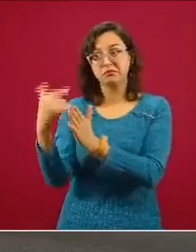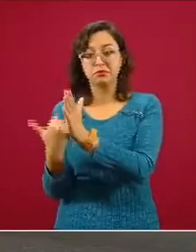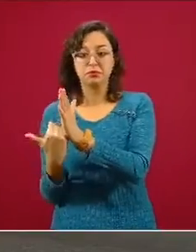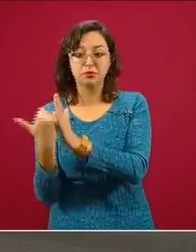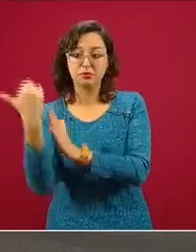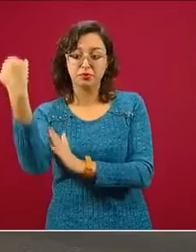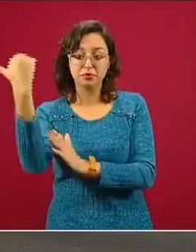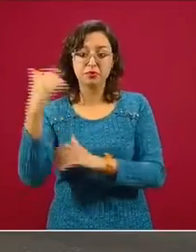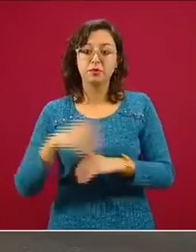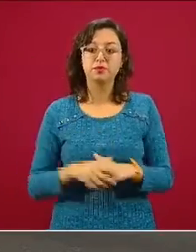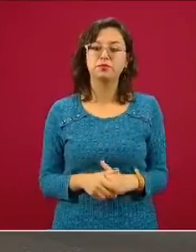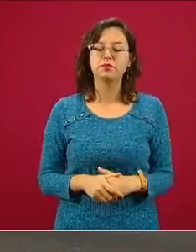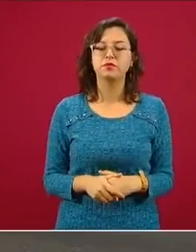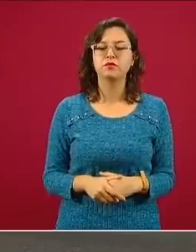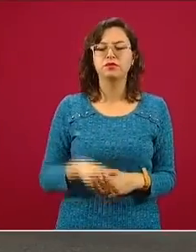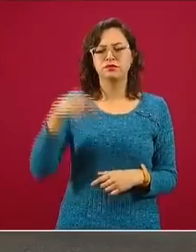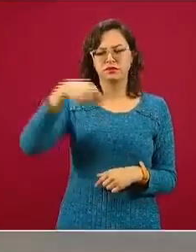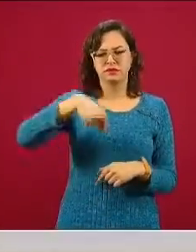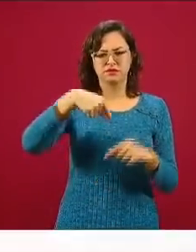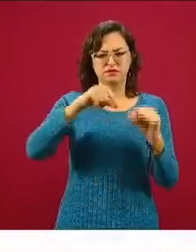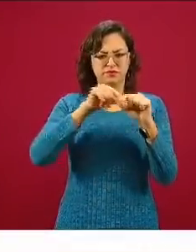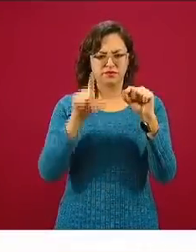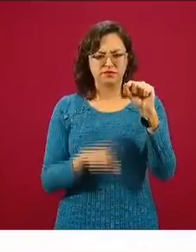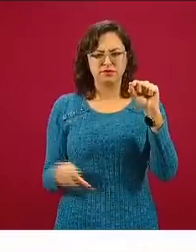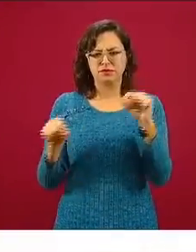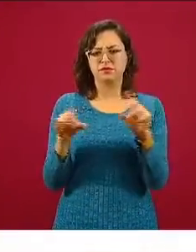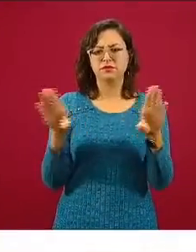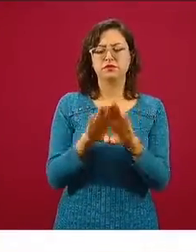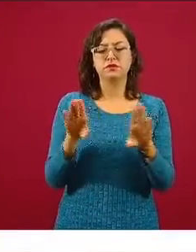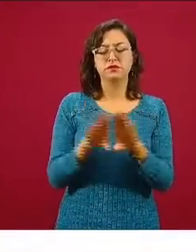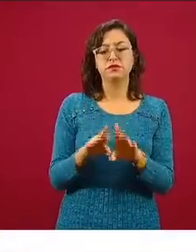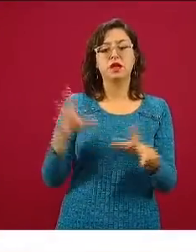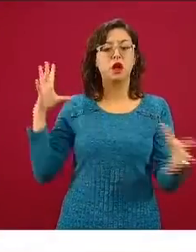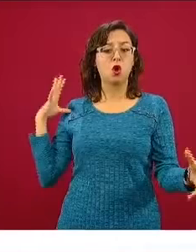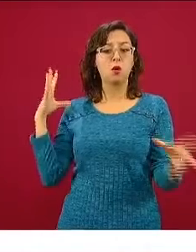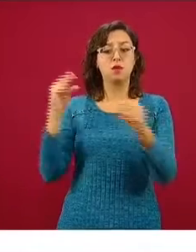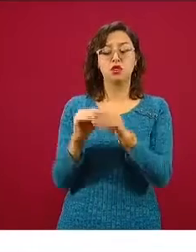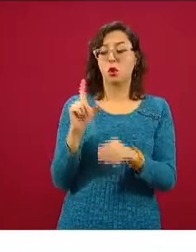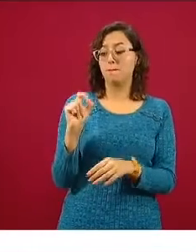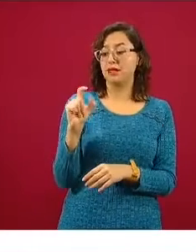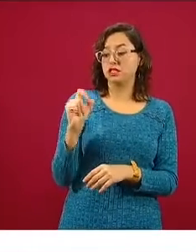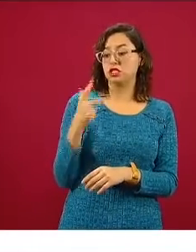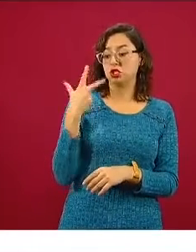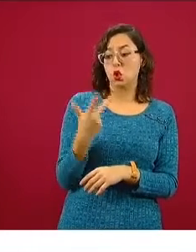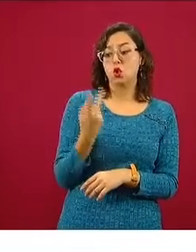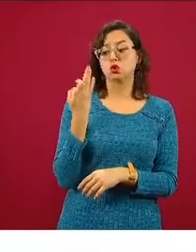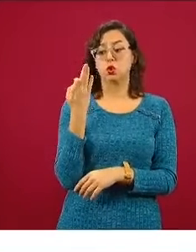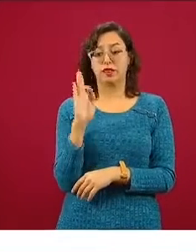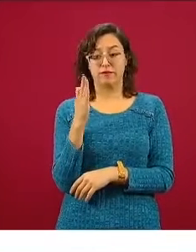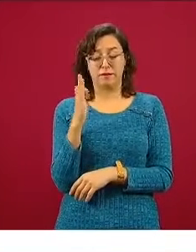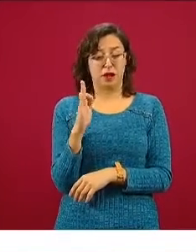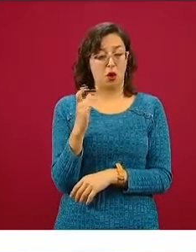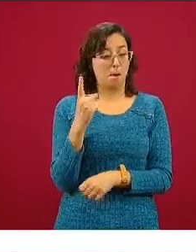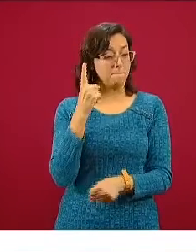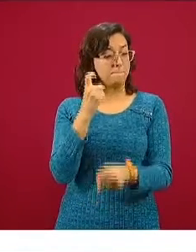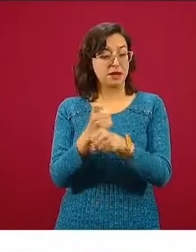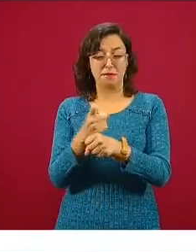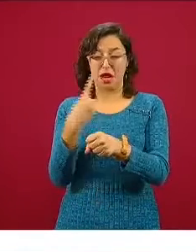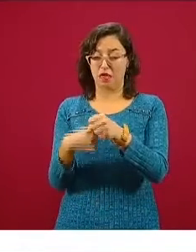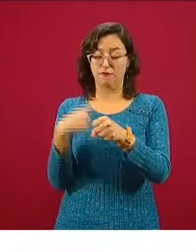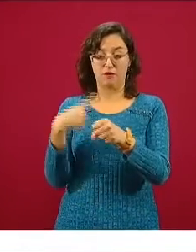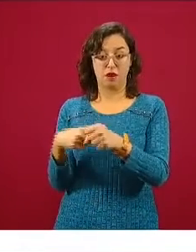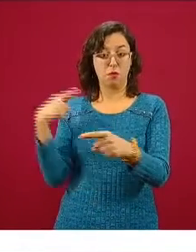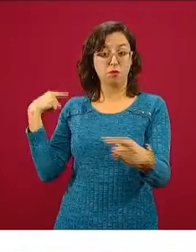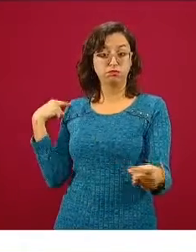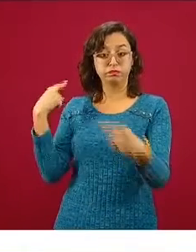Cuando vemos los números en México, que se contabilizan a partir del 28 de febrero, fecha en que tuvimos el primer caso confirmado, hemos